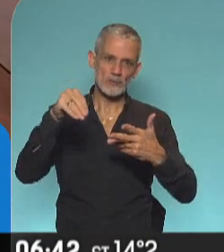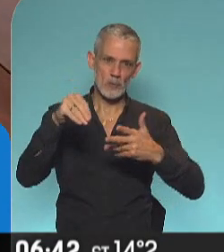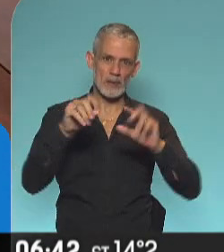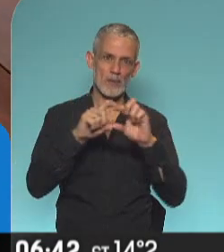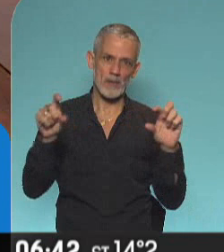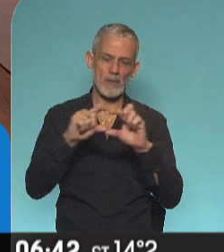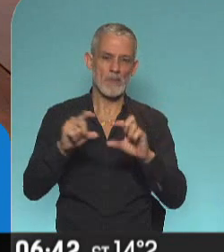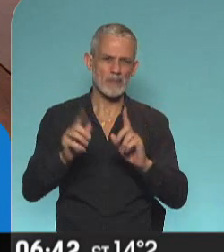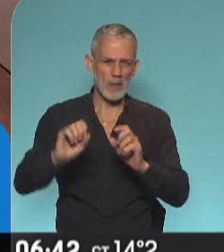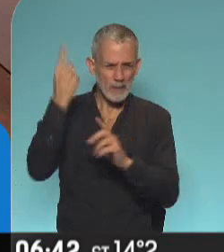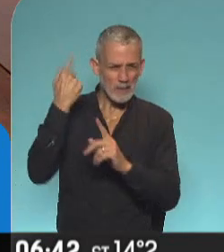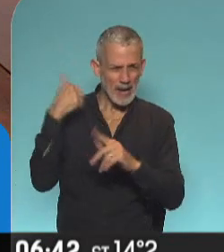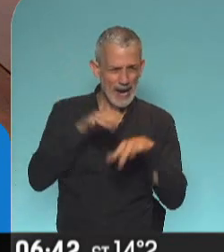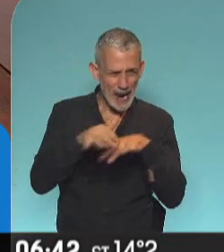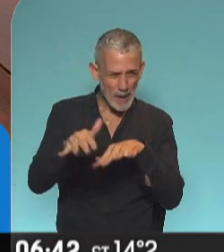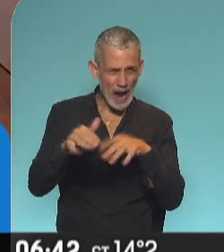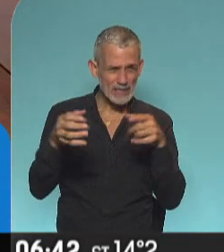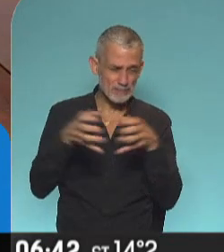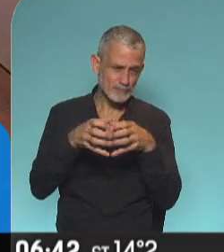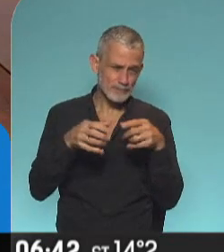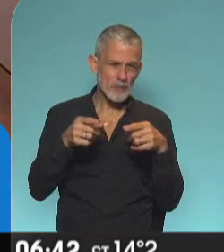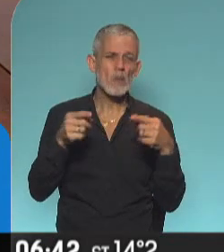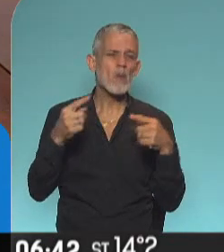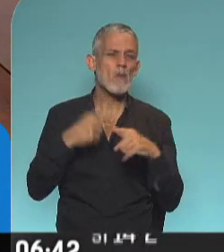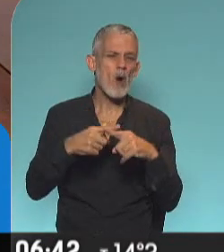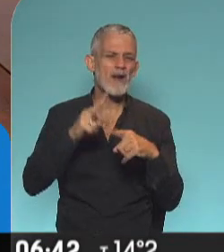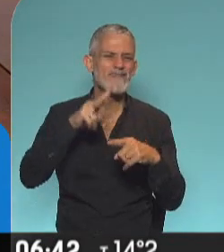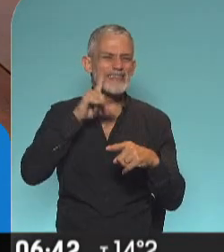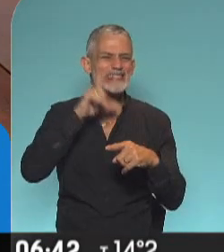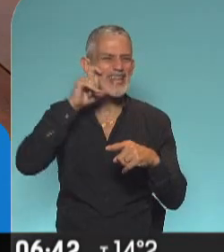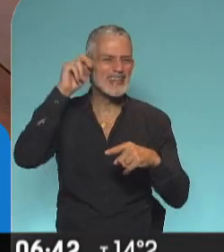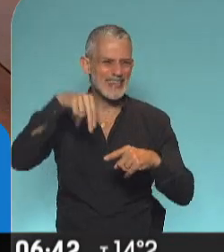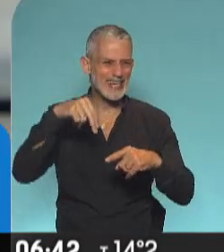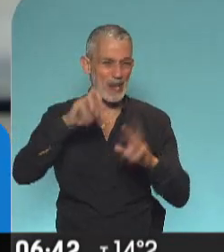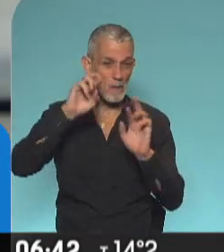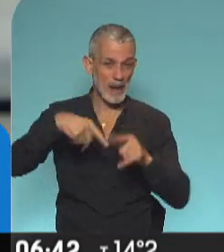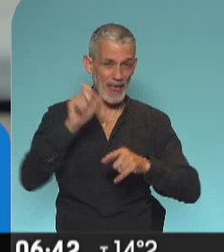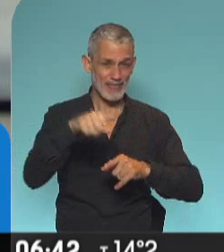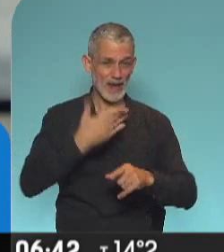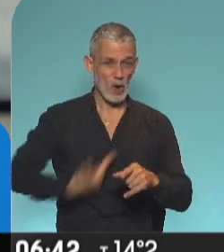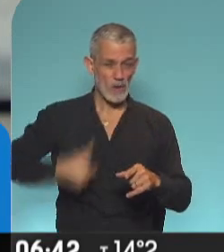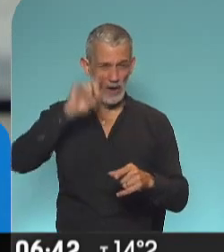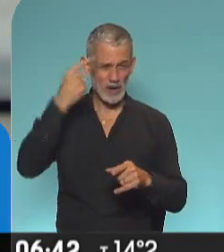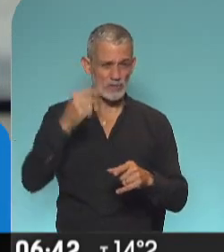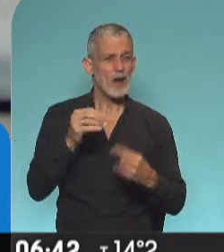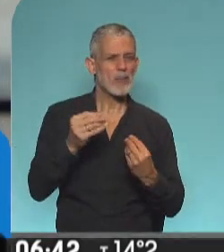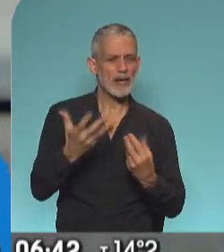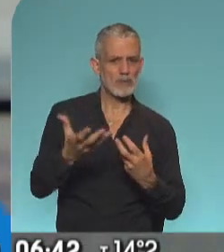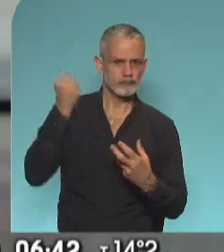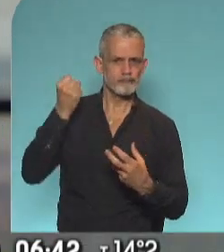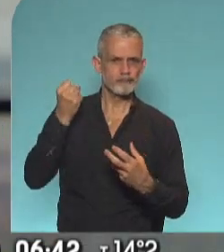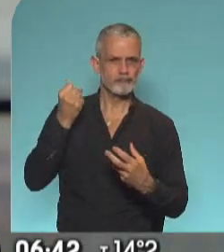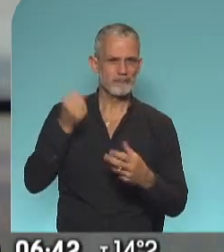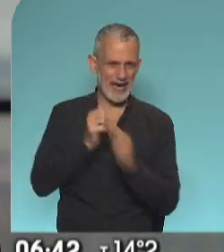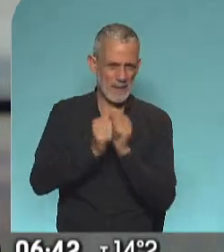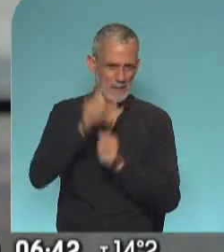consignas. Recordemos que las primeras marchas opositoras fueron por Vicentín, este plan del gobierno nacional para rescatar la empresa